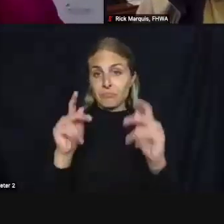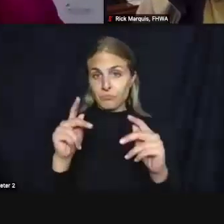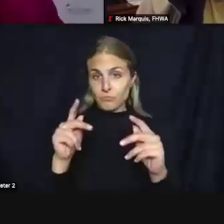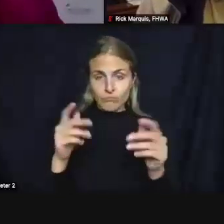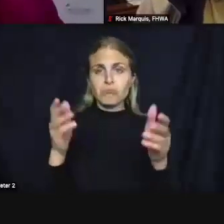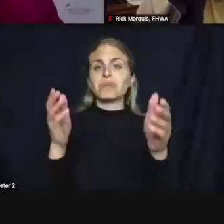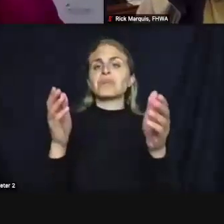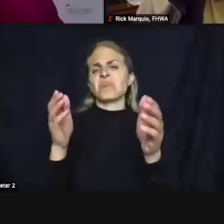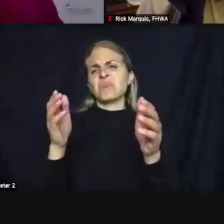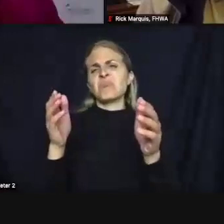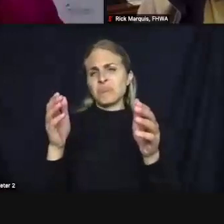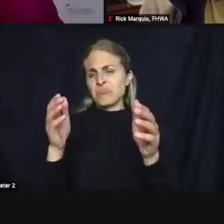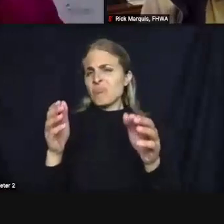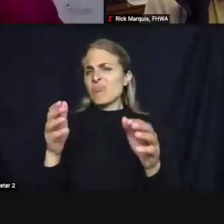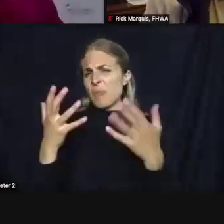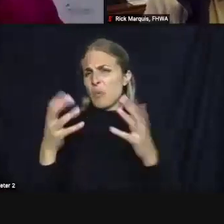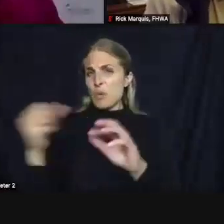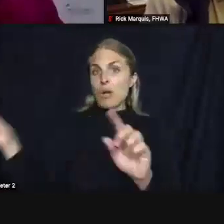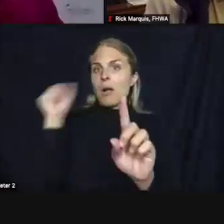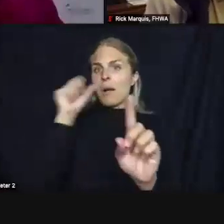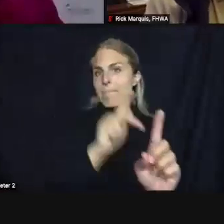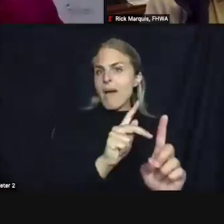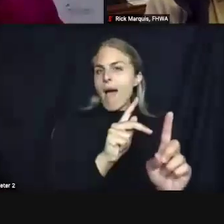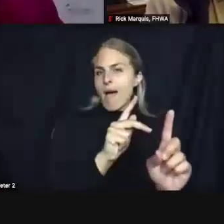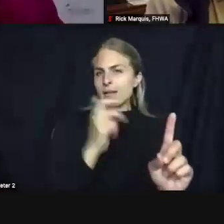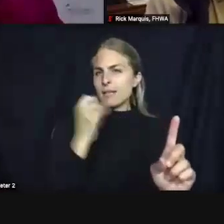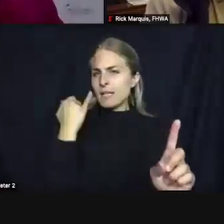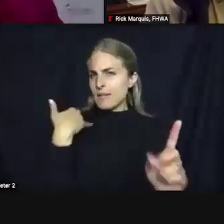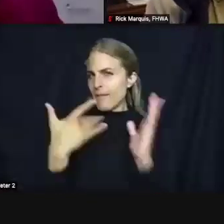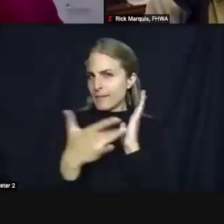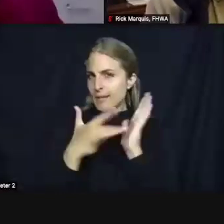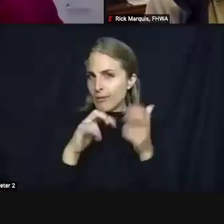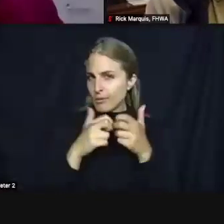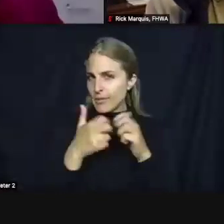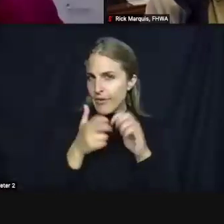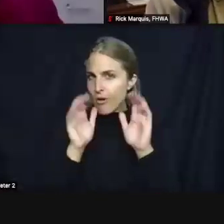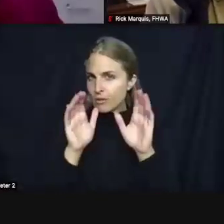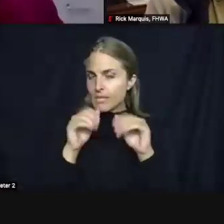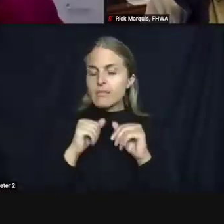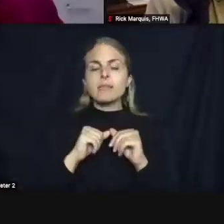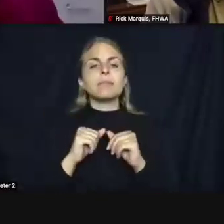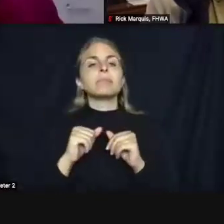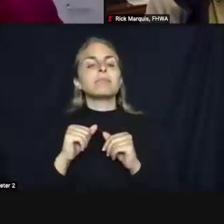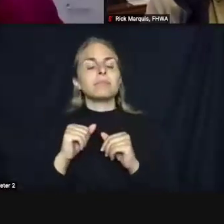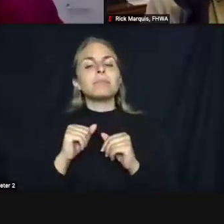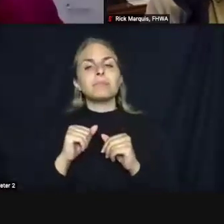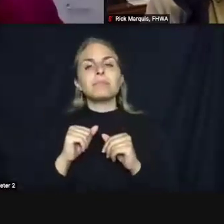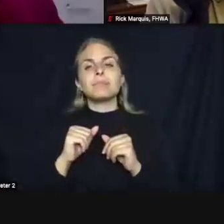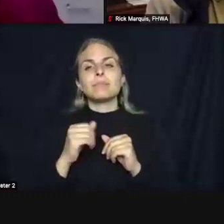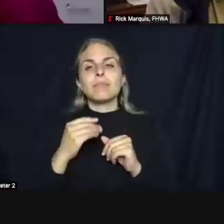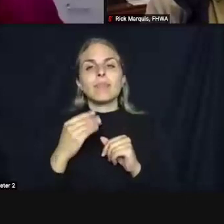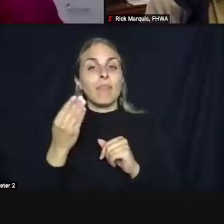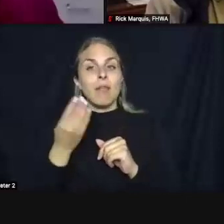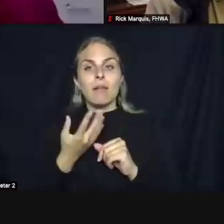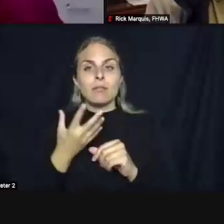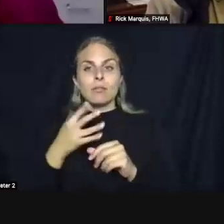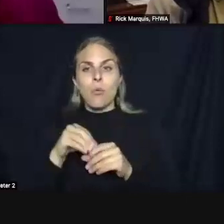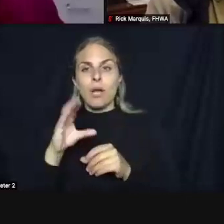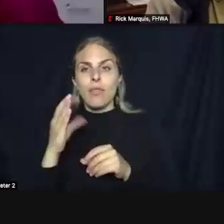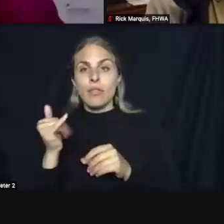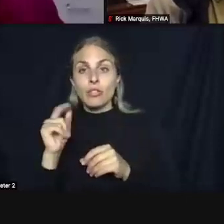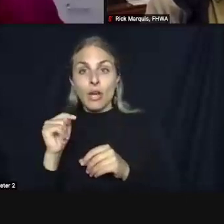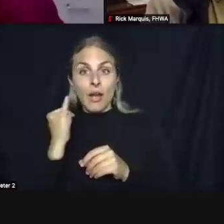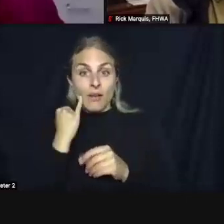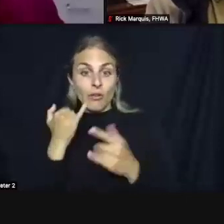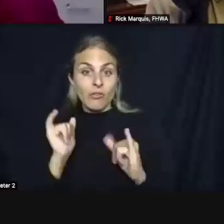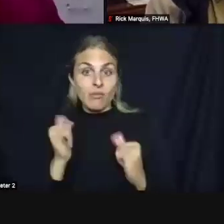Okay. Vamos a escuchar de parte del señor Stanford después. Por favor,